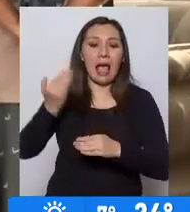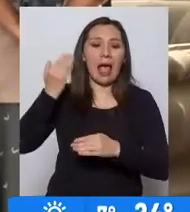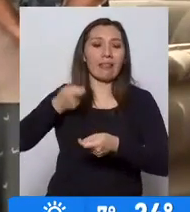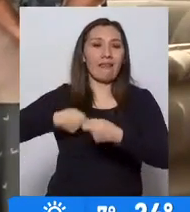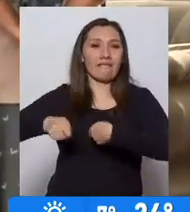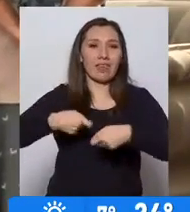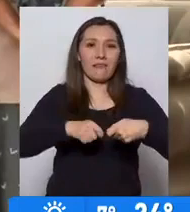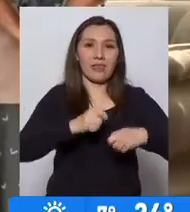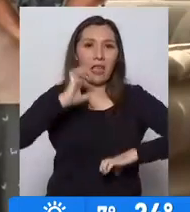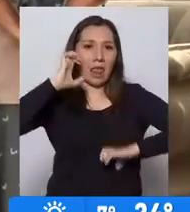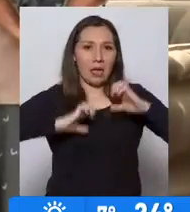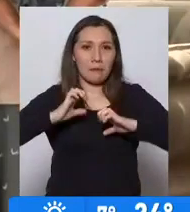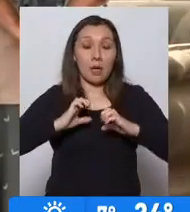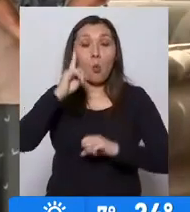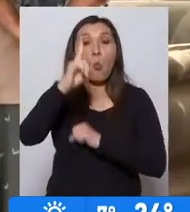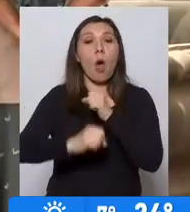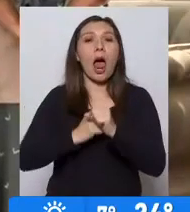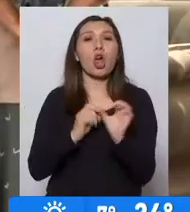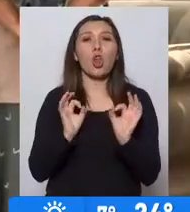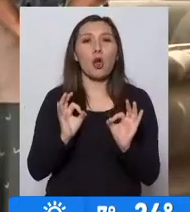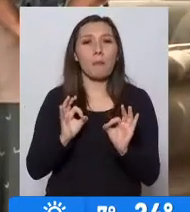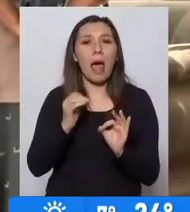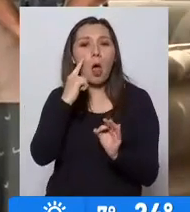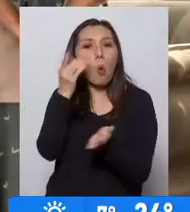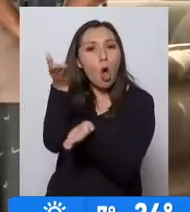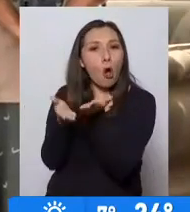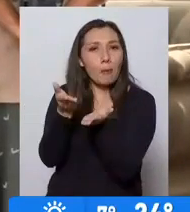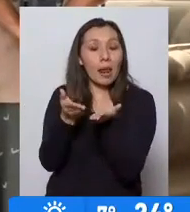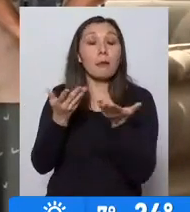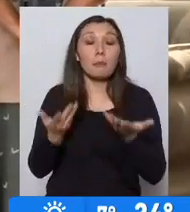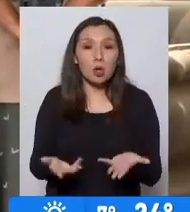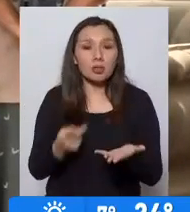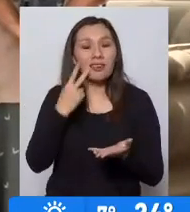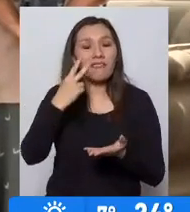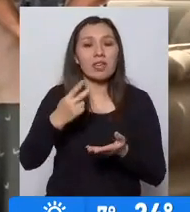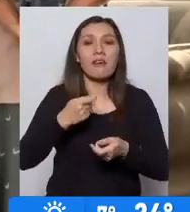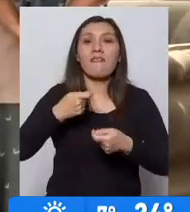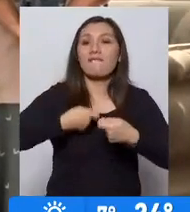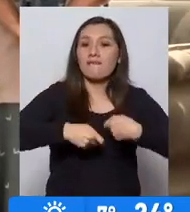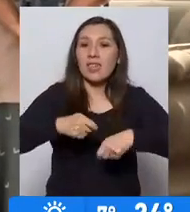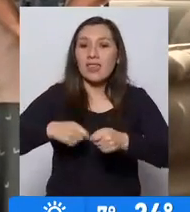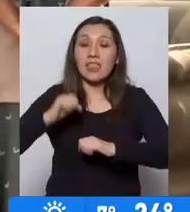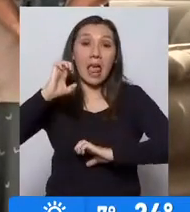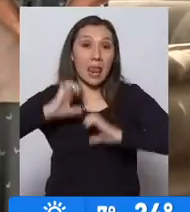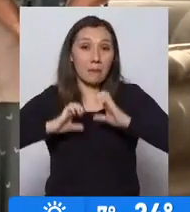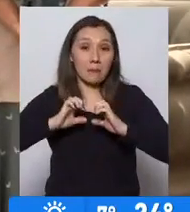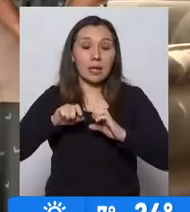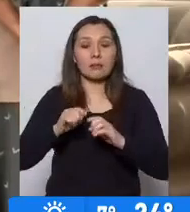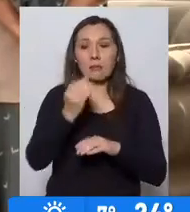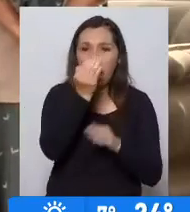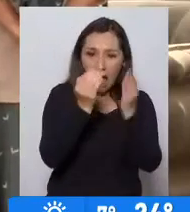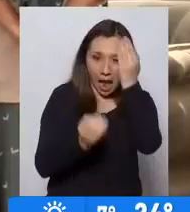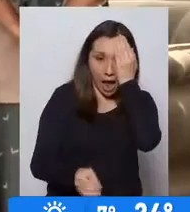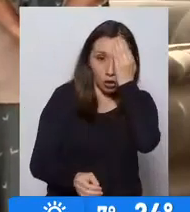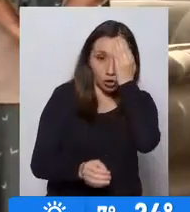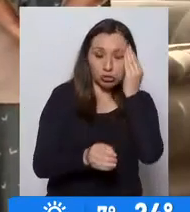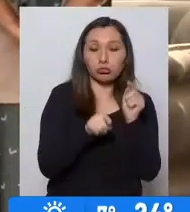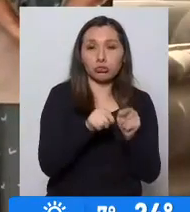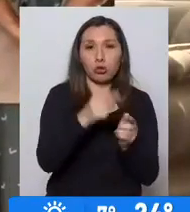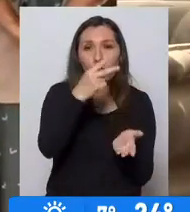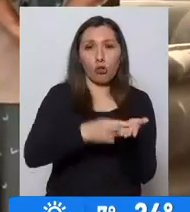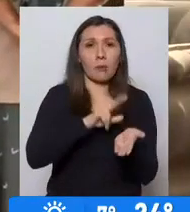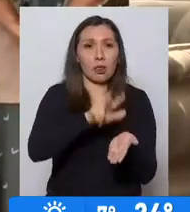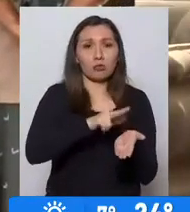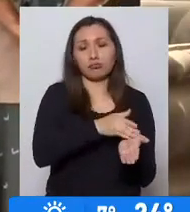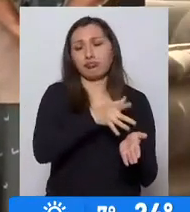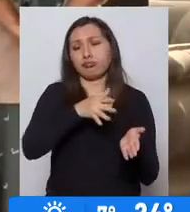de las empresas en un año normal. Por eso tomamos las ventas entre agosto del